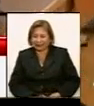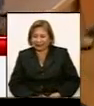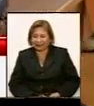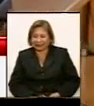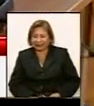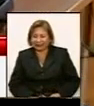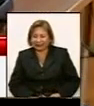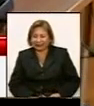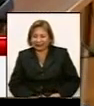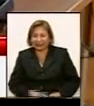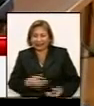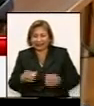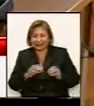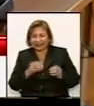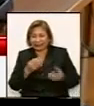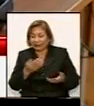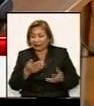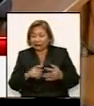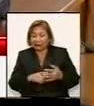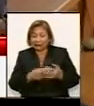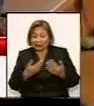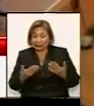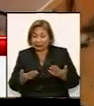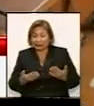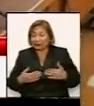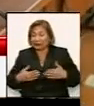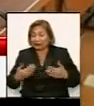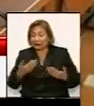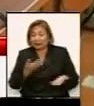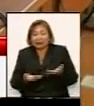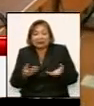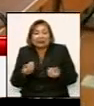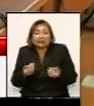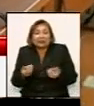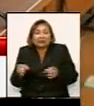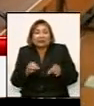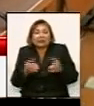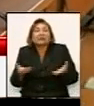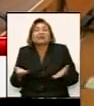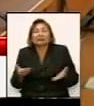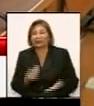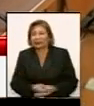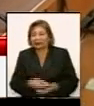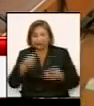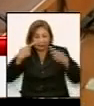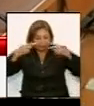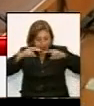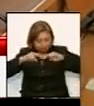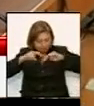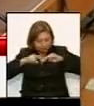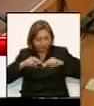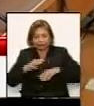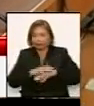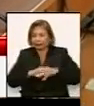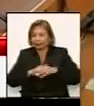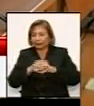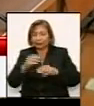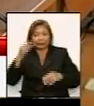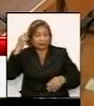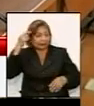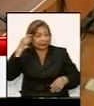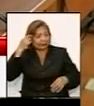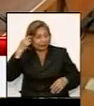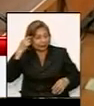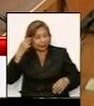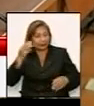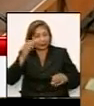Buenos días a todos. Primero les voy a contar un poco más sobre cómo se llevó a cabo la investigación. Fue una metodología cualitativa.